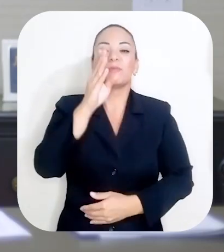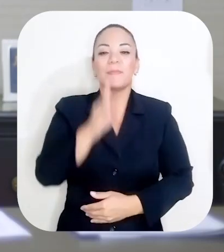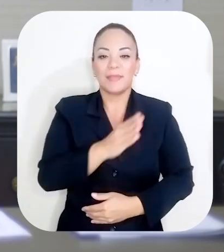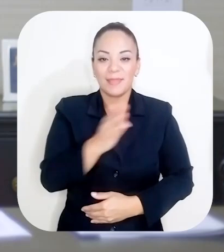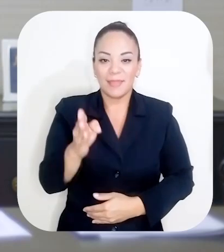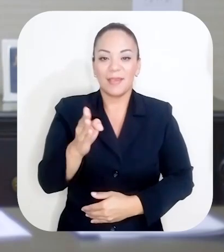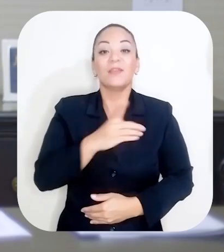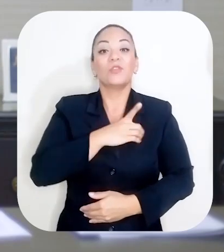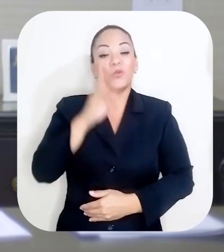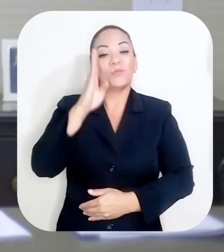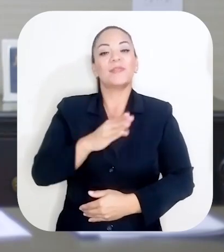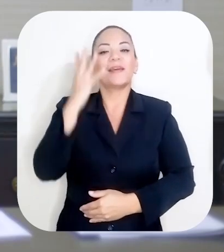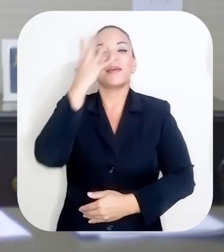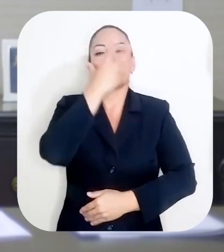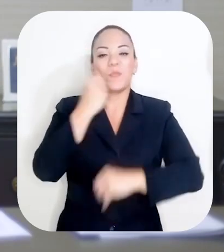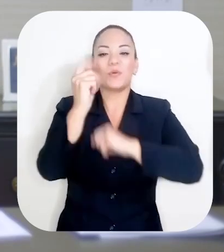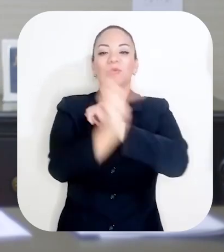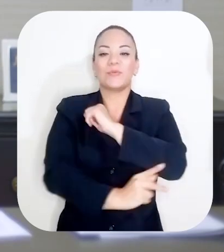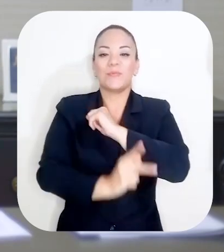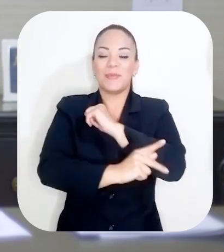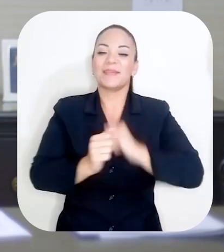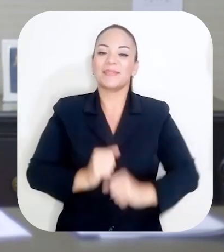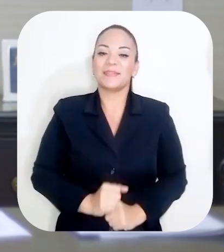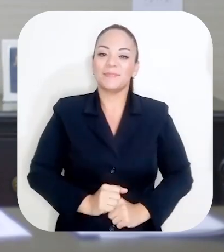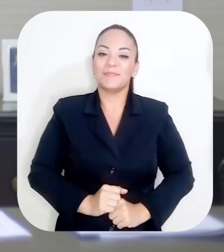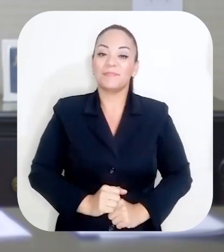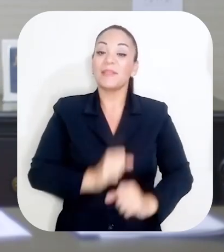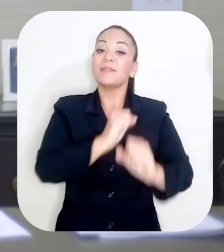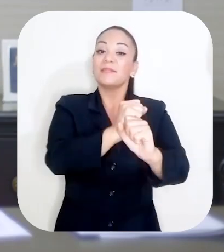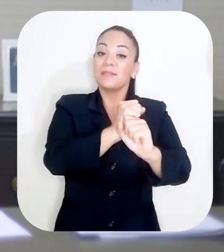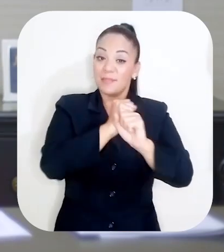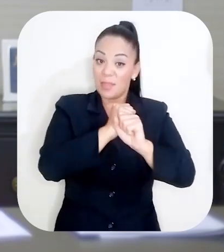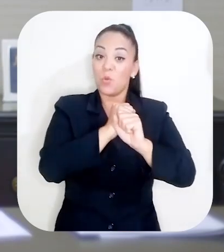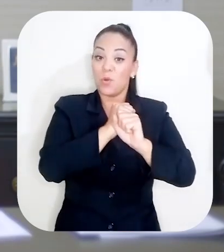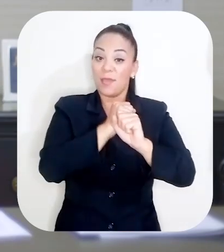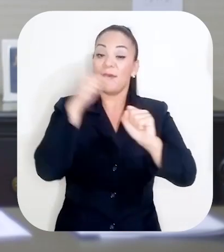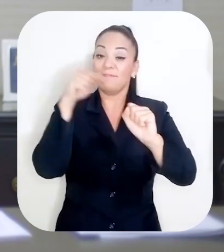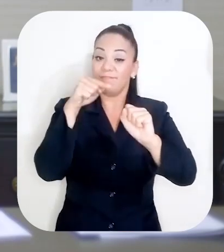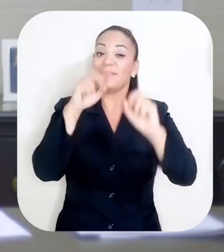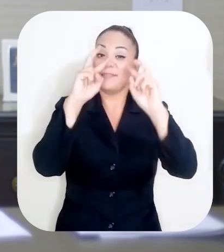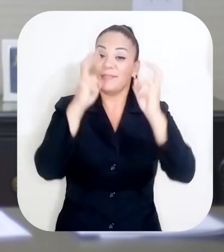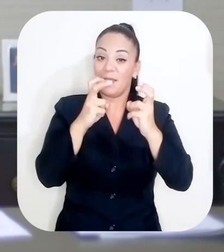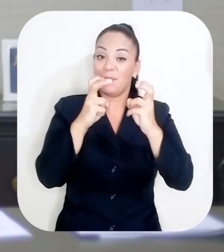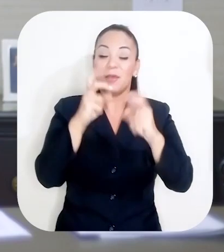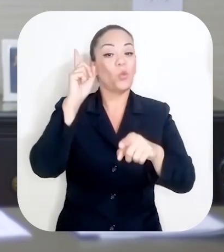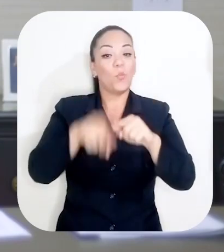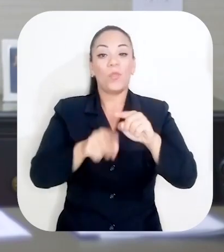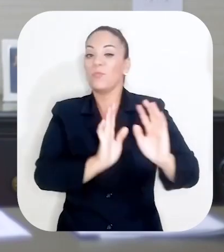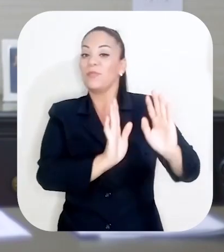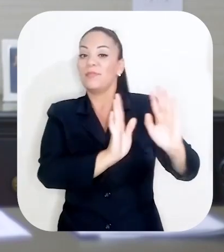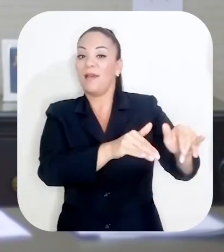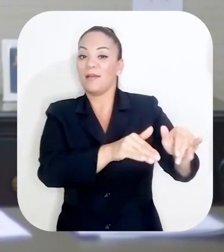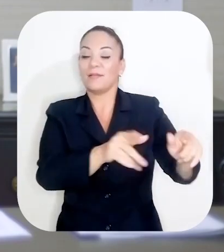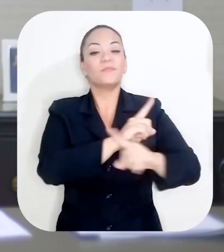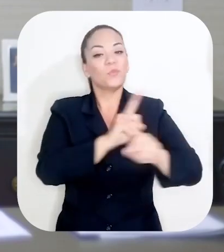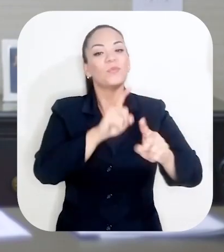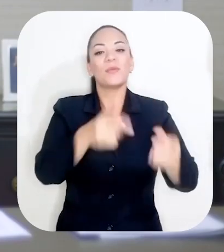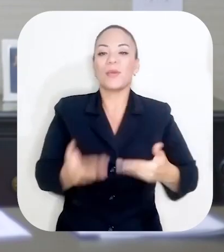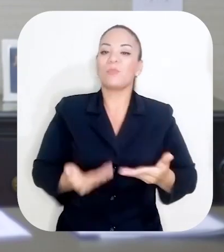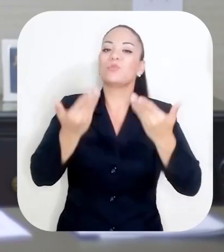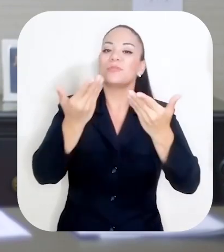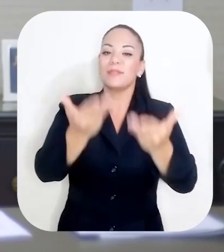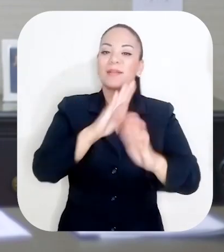Dios los bendiga y que Dios los bendiga esta hermosa patria seguridad es algo que no podemos dejar de